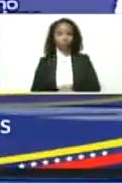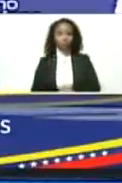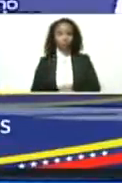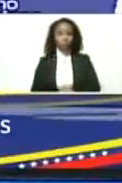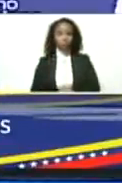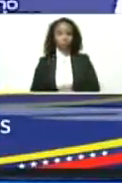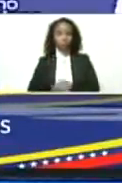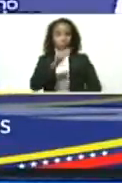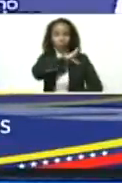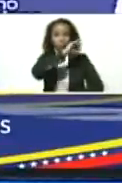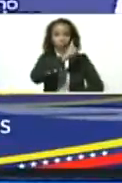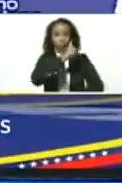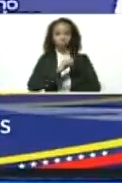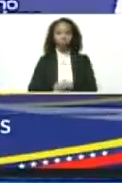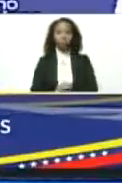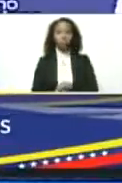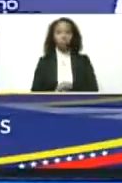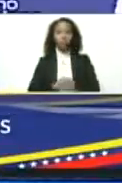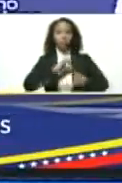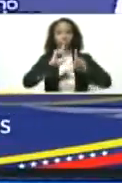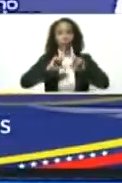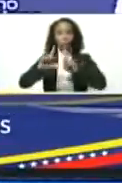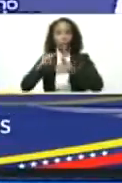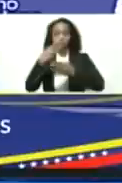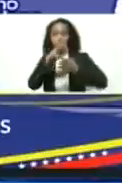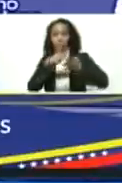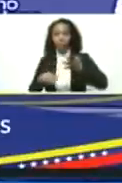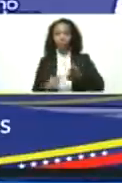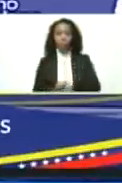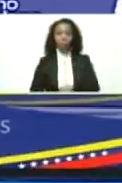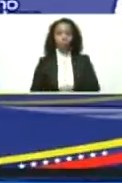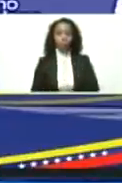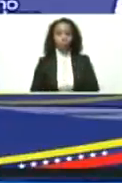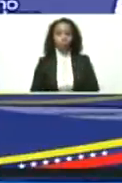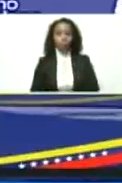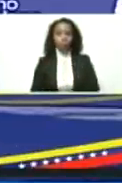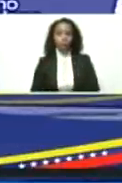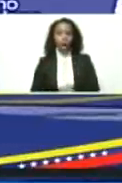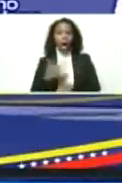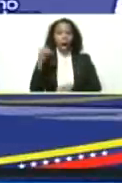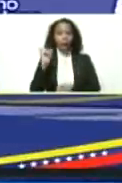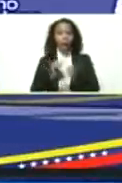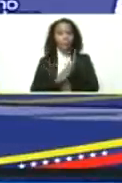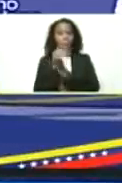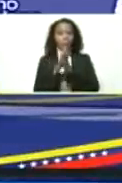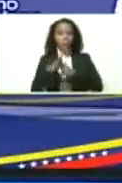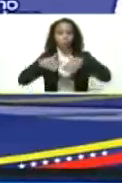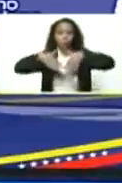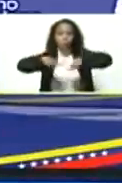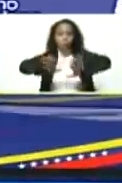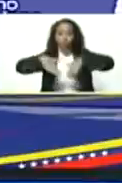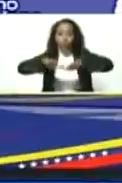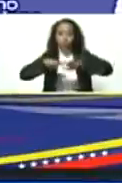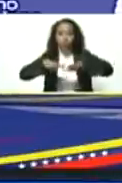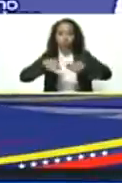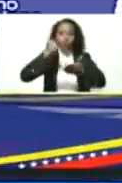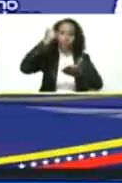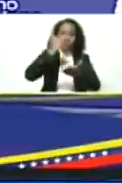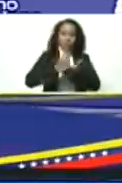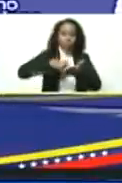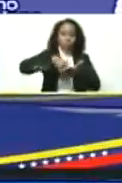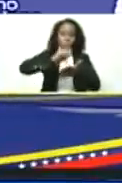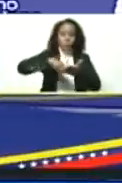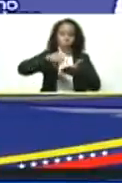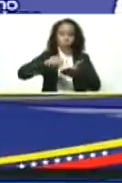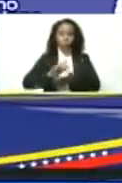es directora de logística. Tiene un emprendimiento textil y de manufactura.